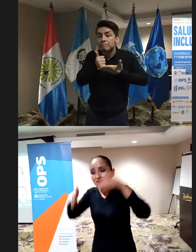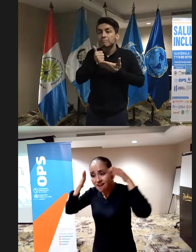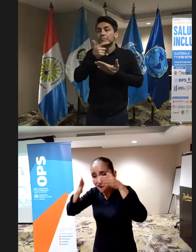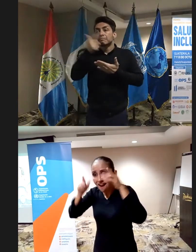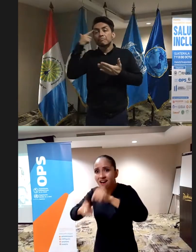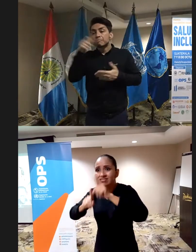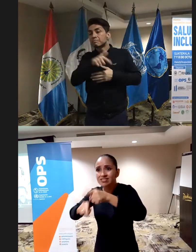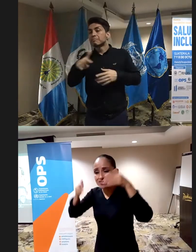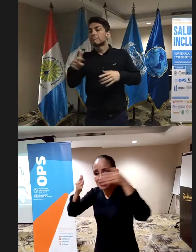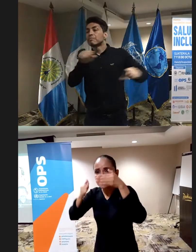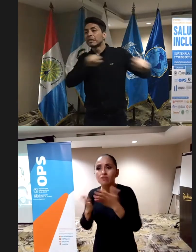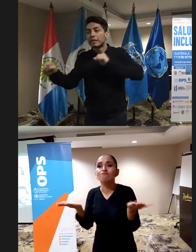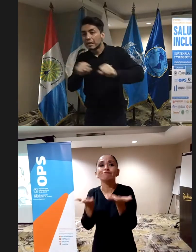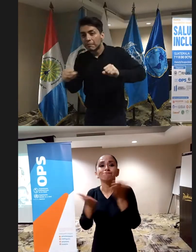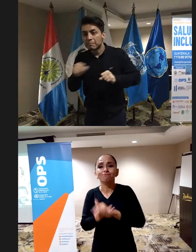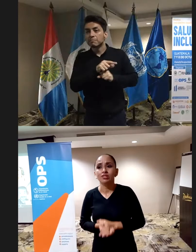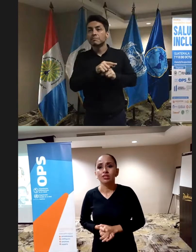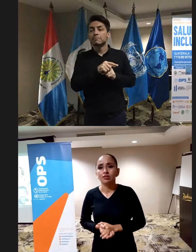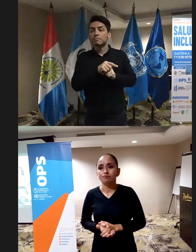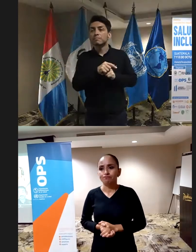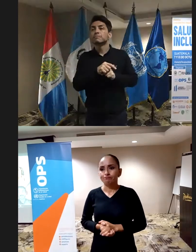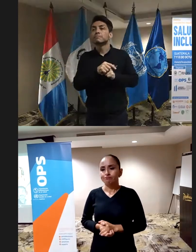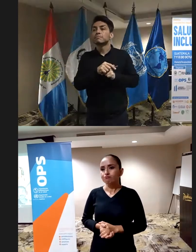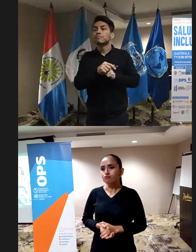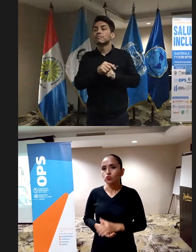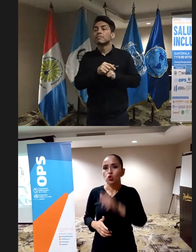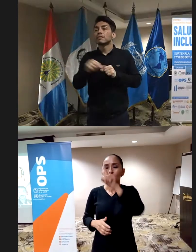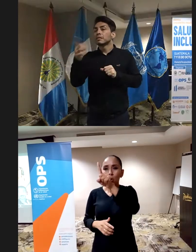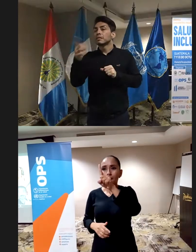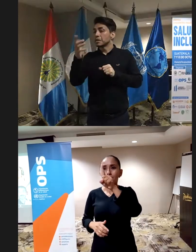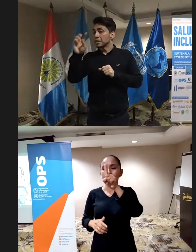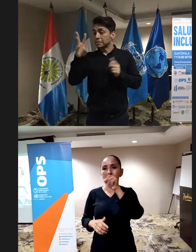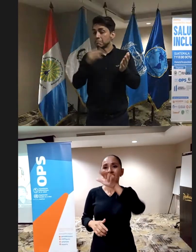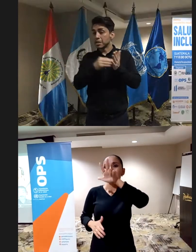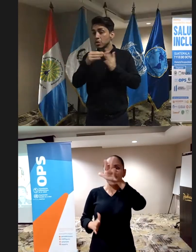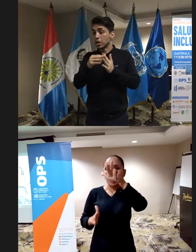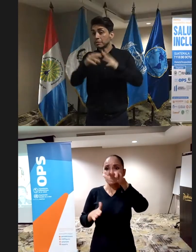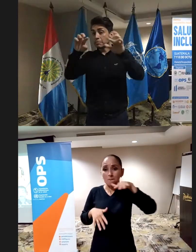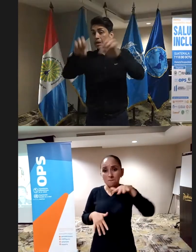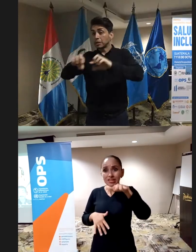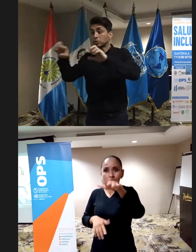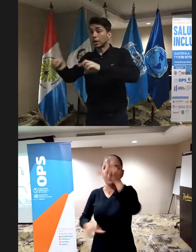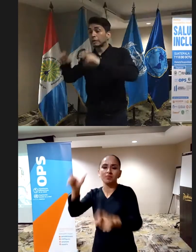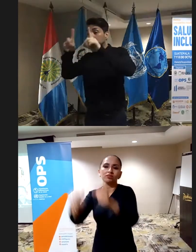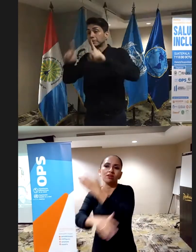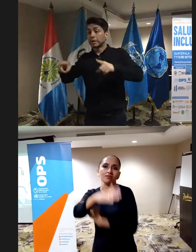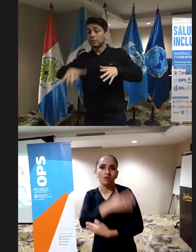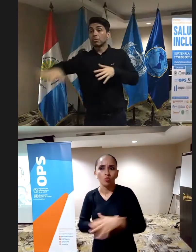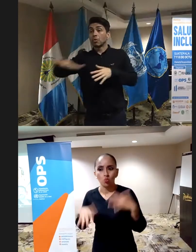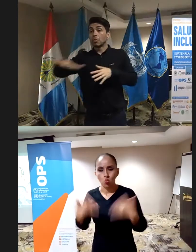humanitaria, en las cuales, atención, 3 millones son personas con discapacidad. Es decir,